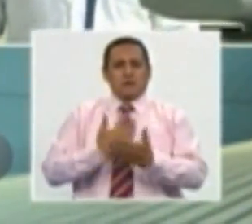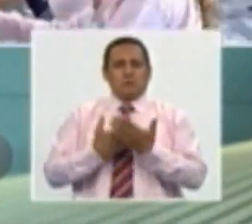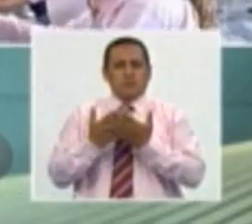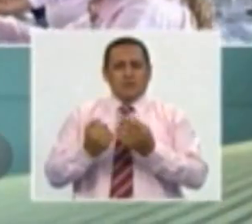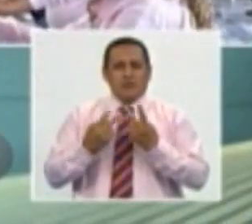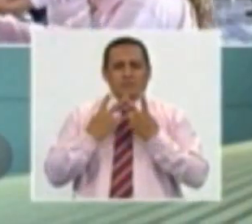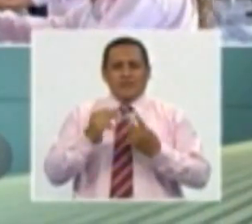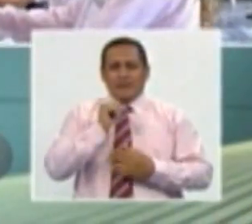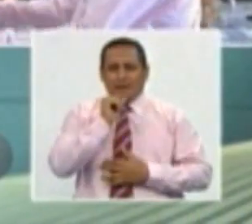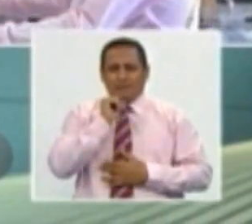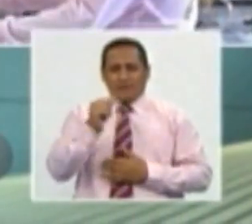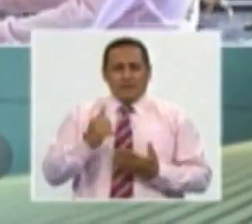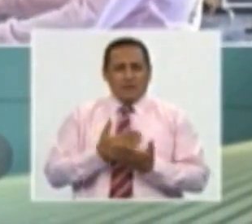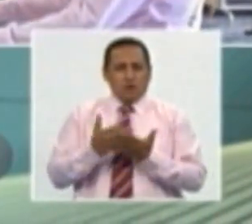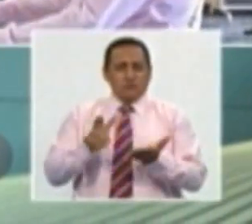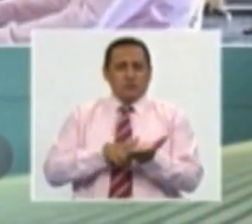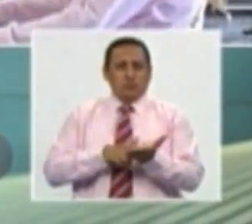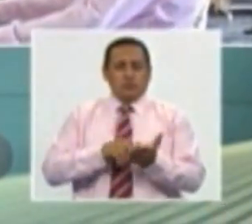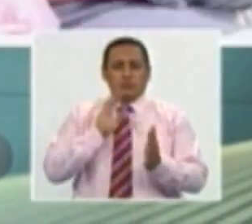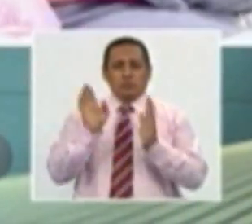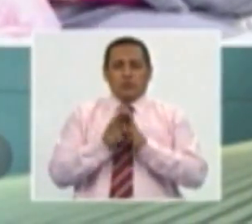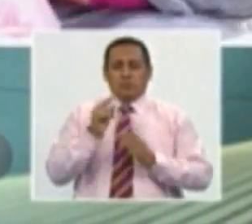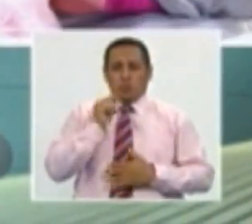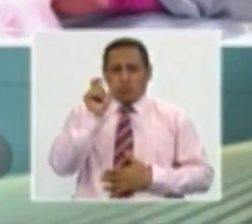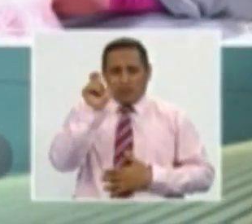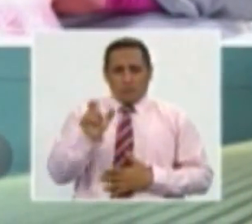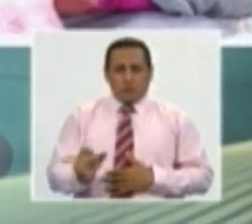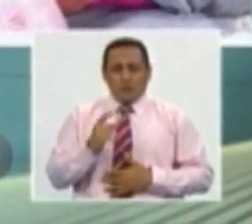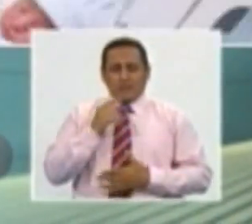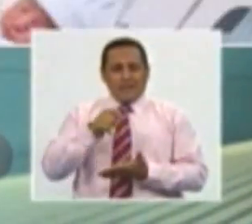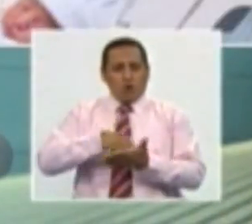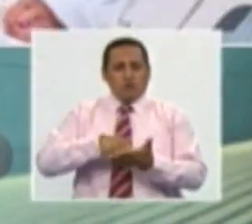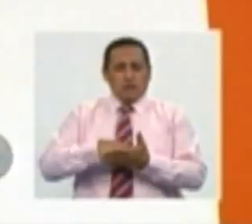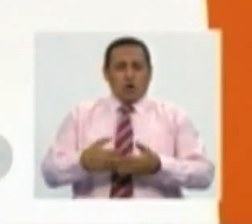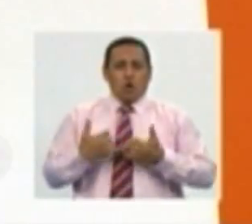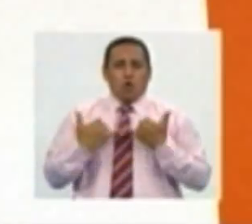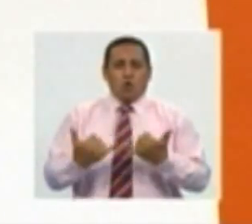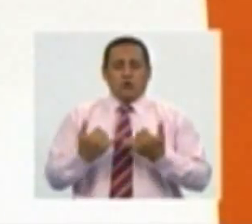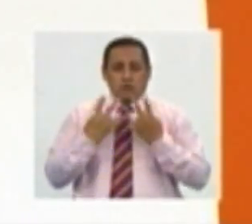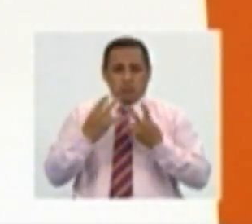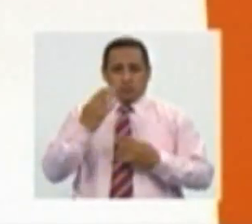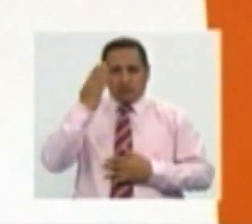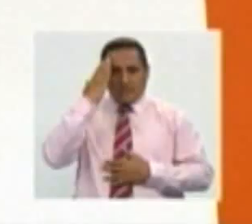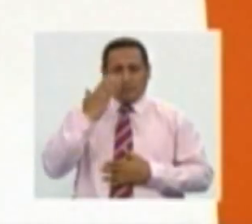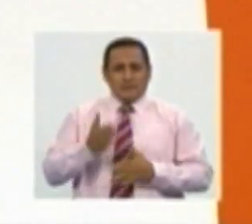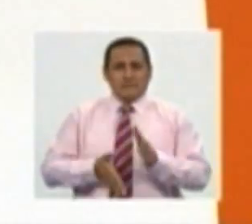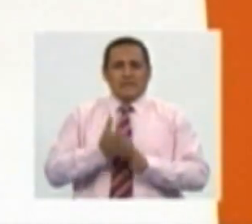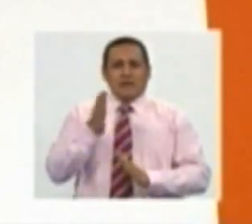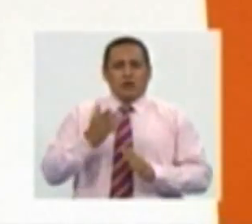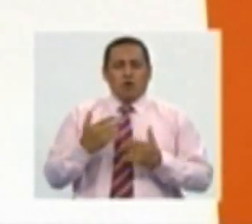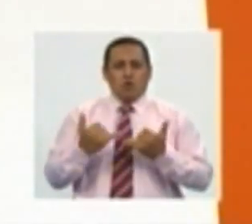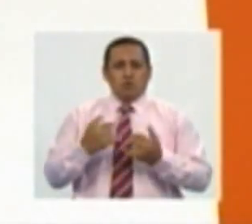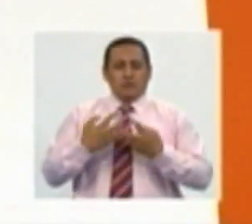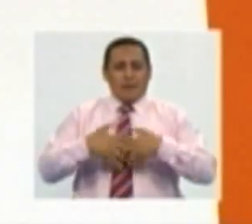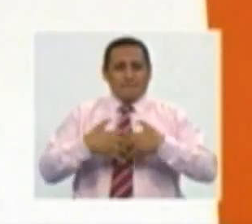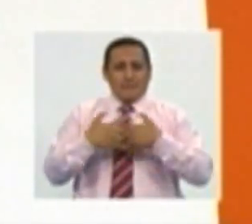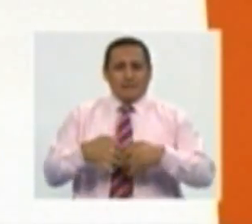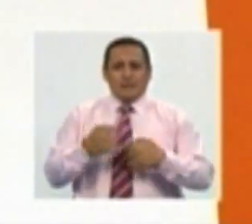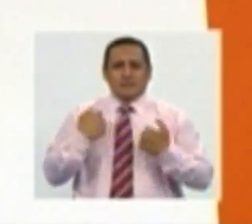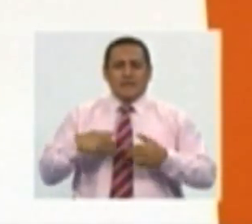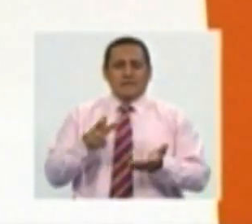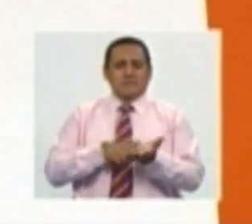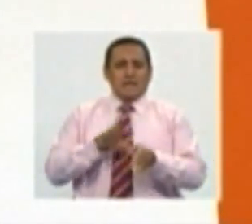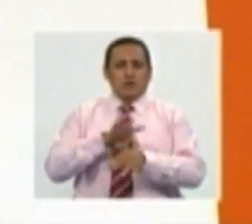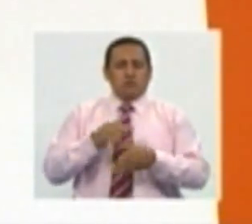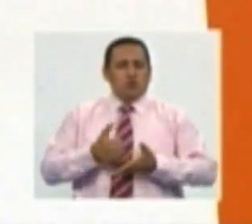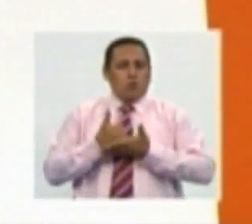de carencia. Exacto, lo que sucede es que si tú en salud te contratan hoy, en tu estado de gestación, por ejemplo, te contrata una empresa, ya de